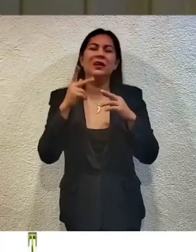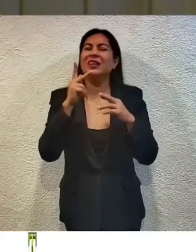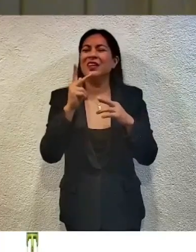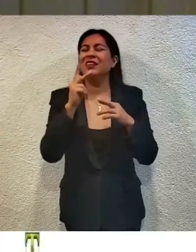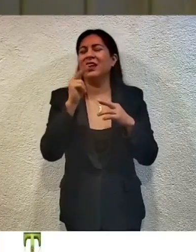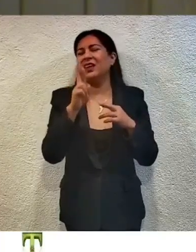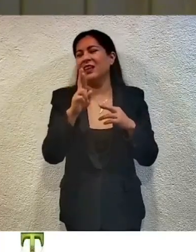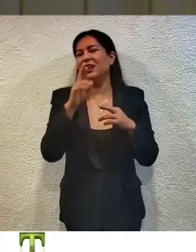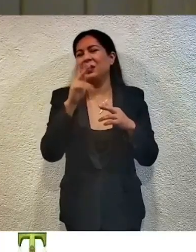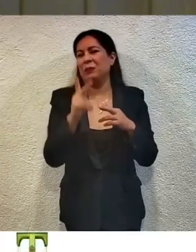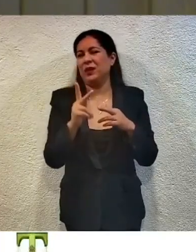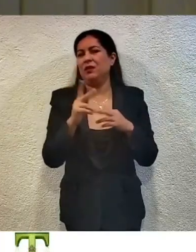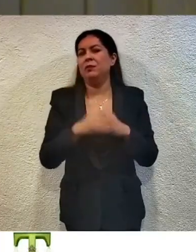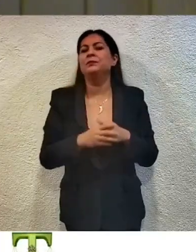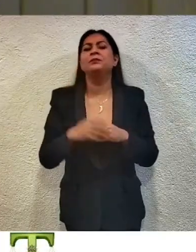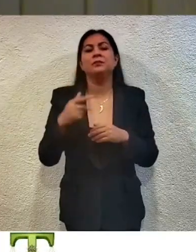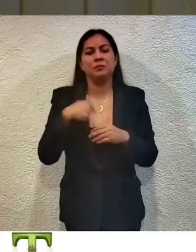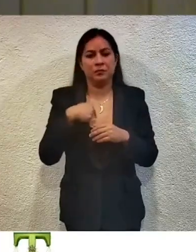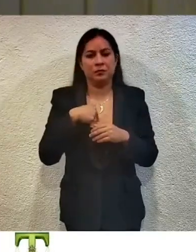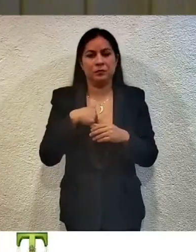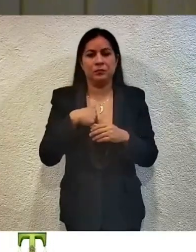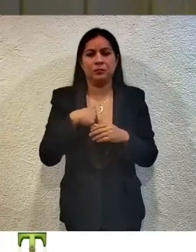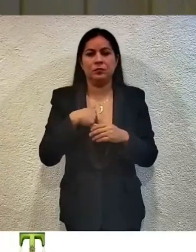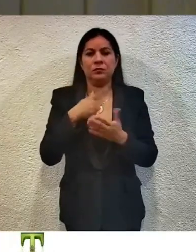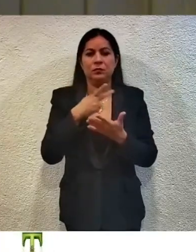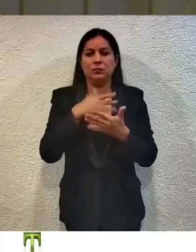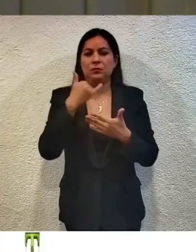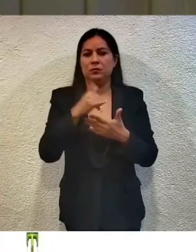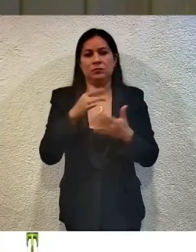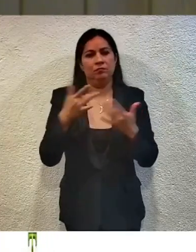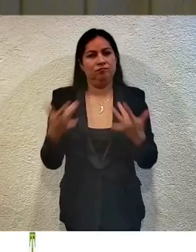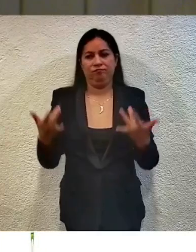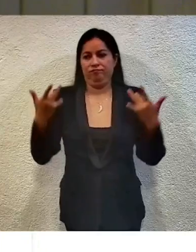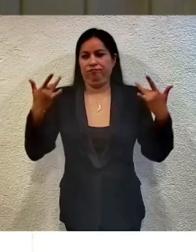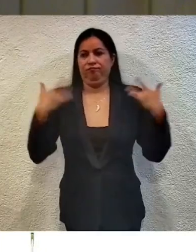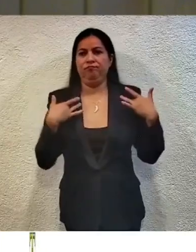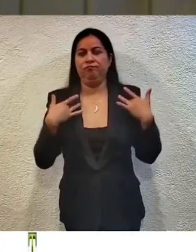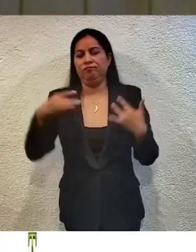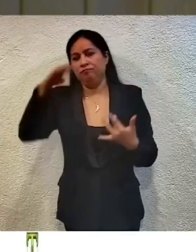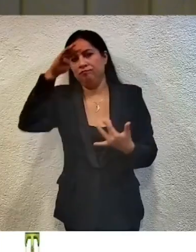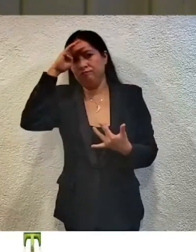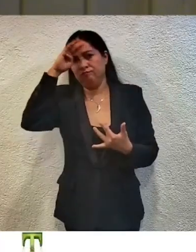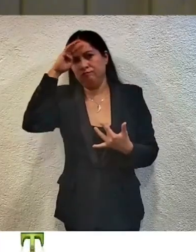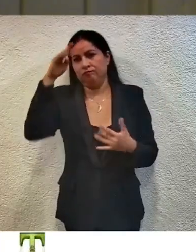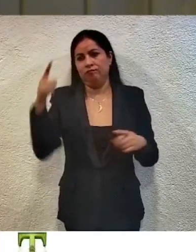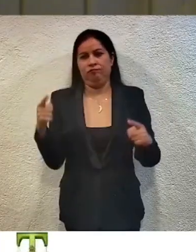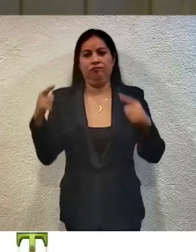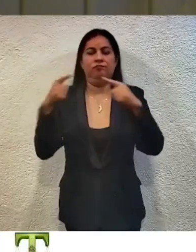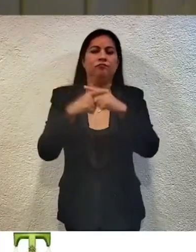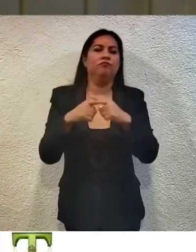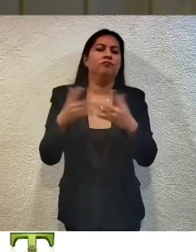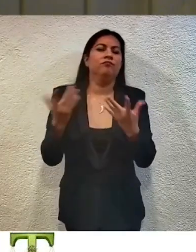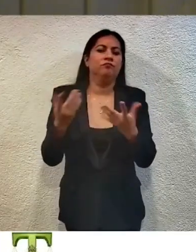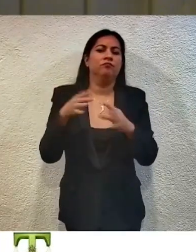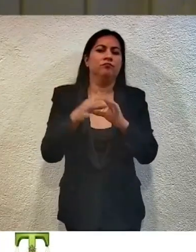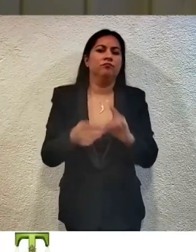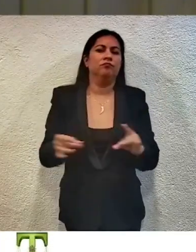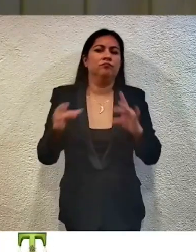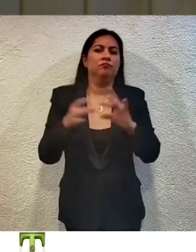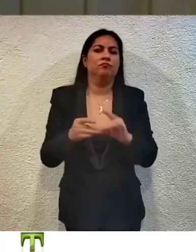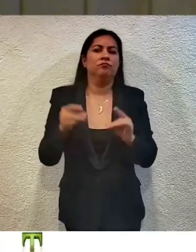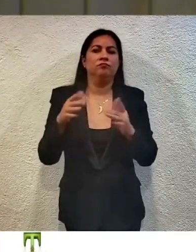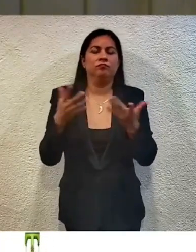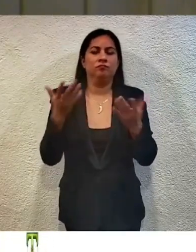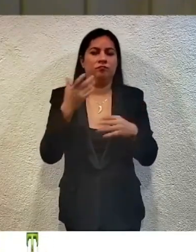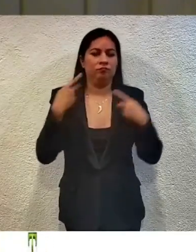Y es aquí donde yo me apartaré de este proyecto, porque estimo que en el caso contrario a lo señalado por los